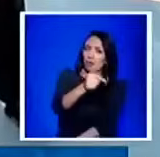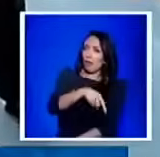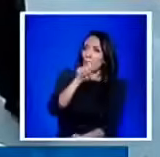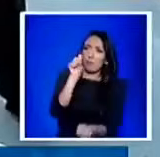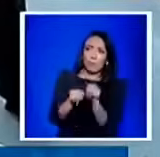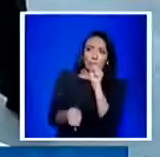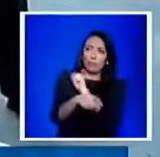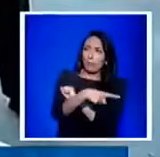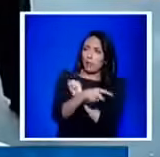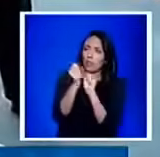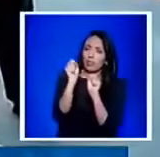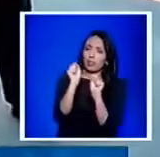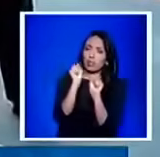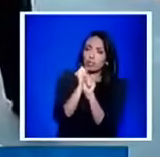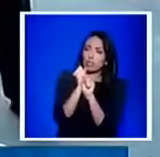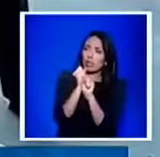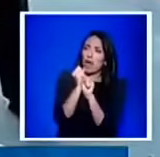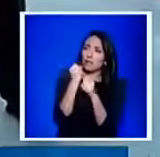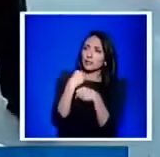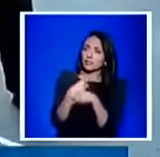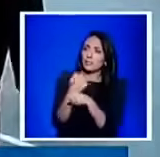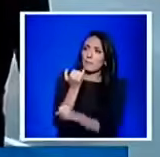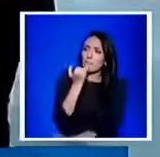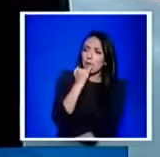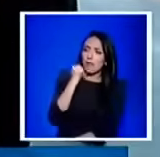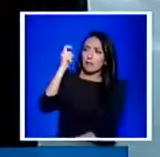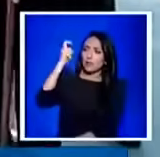para que el municipio pues tome